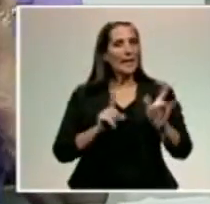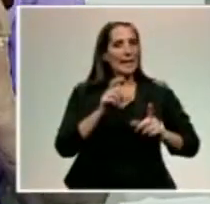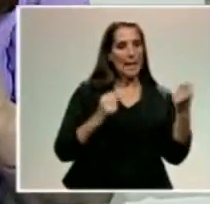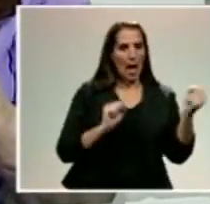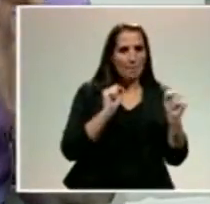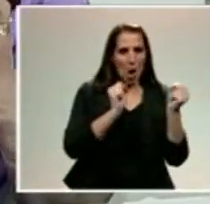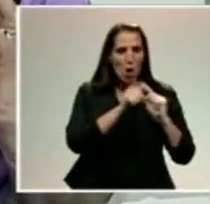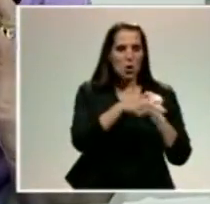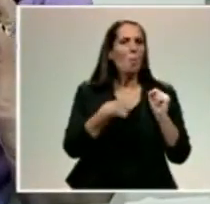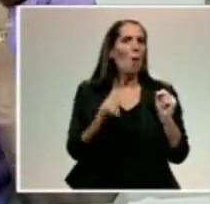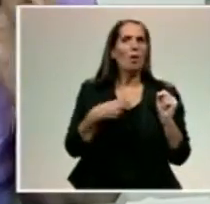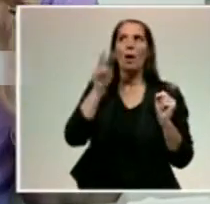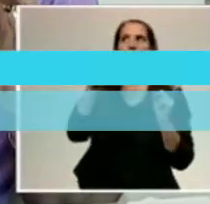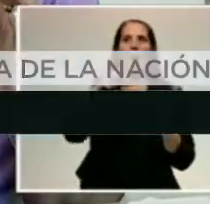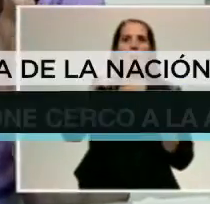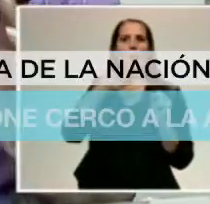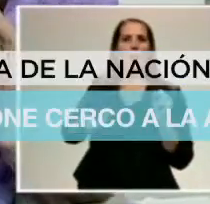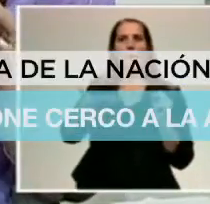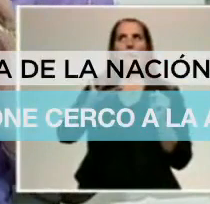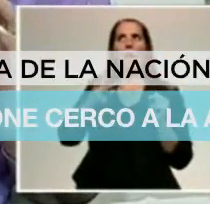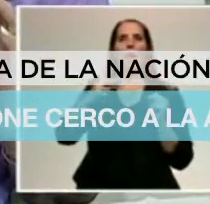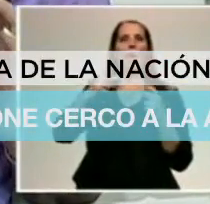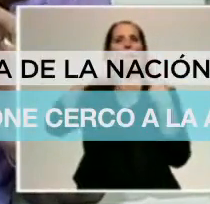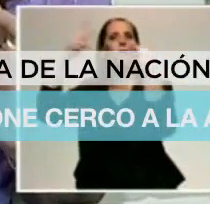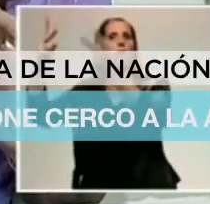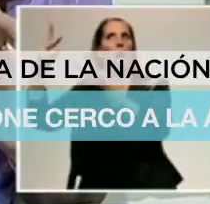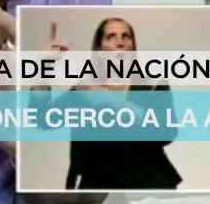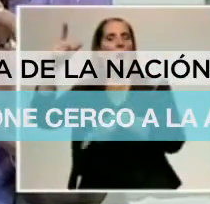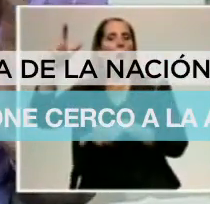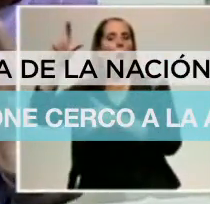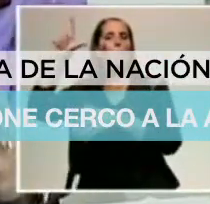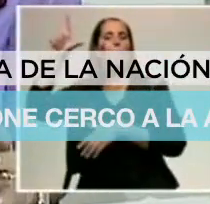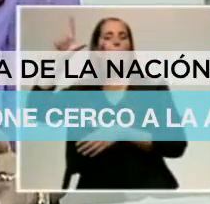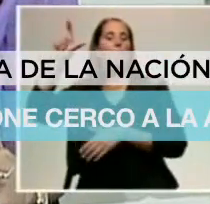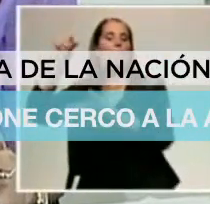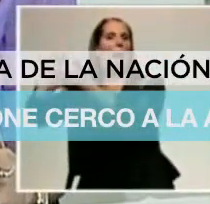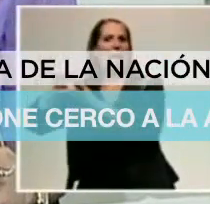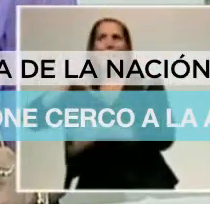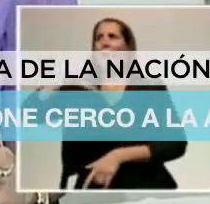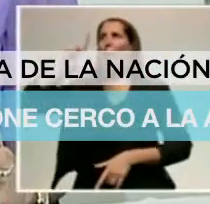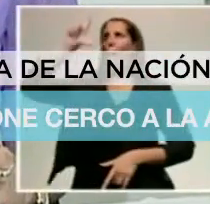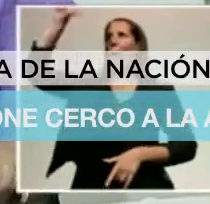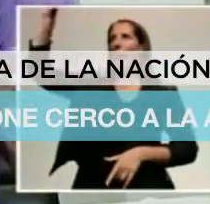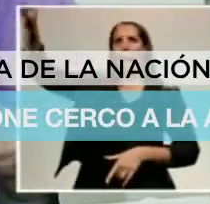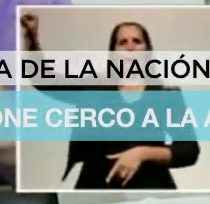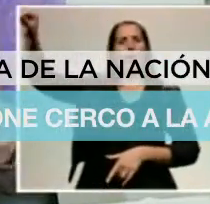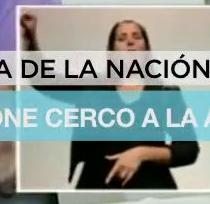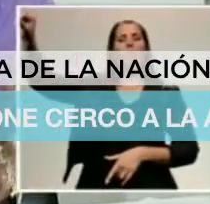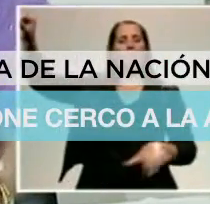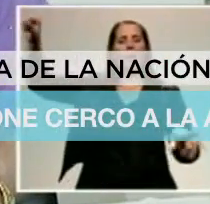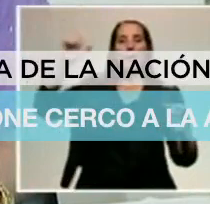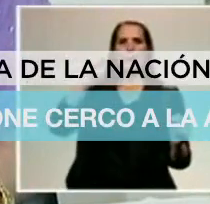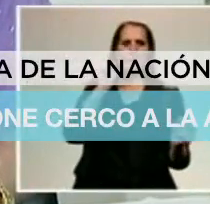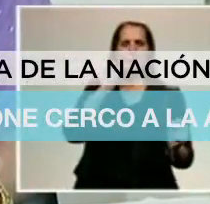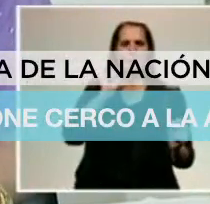porque vamos a un país que queda en el otro extremo del planeta, es como que nos quieren en un